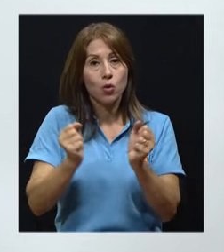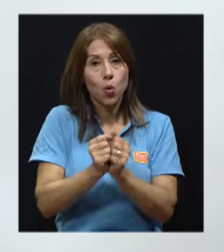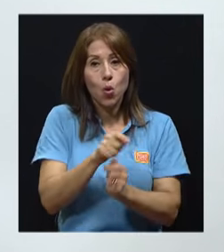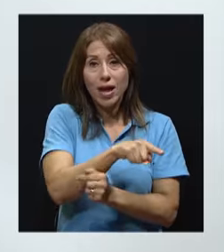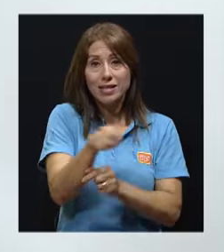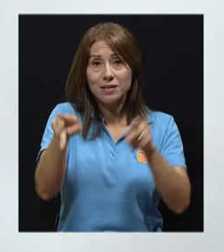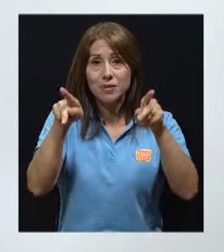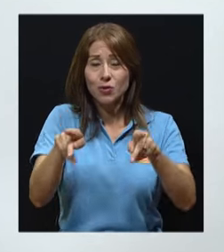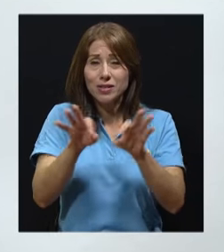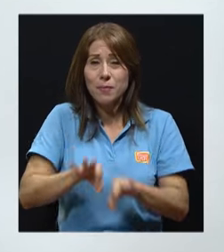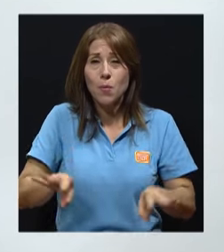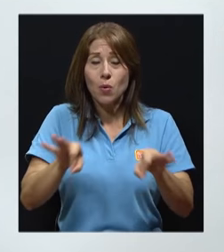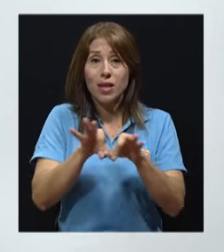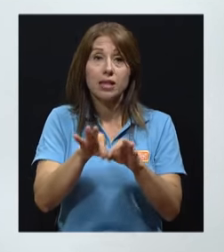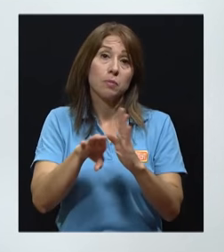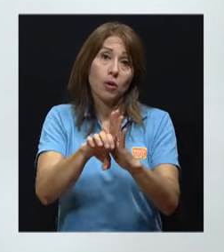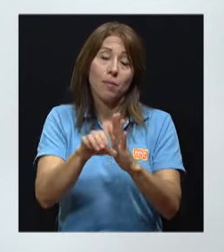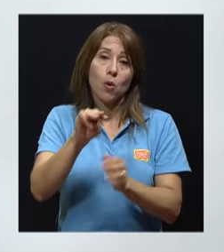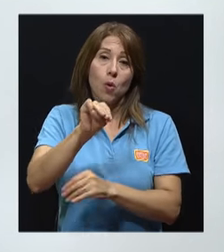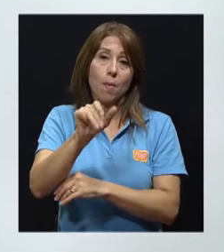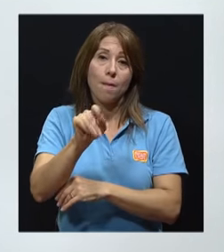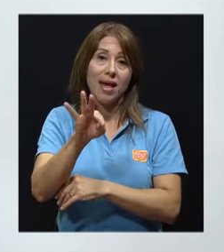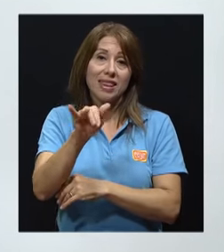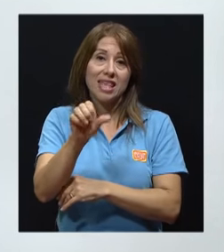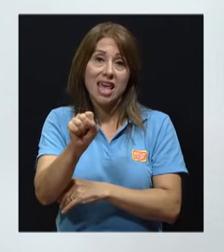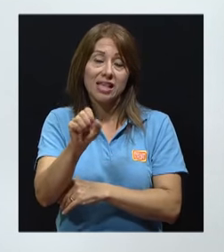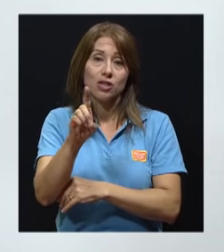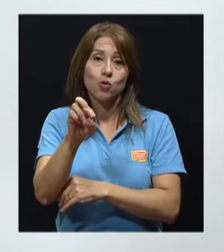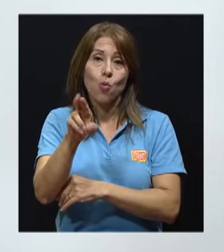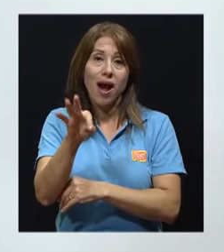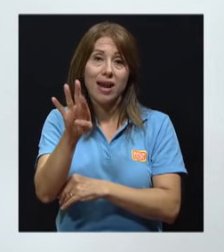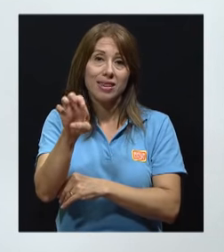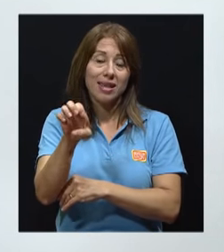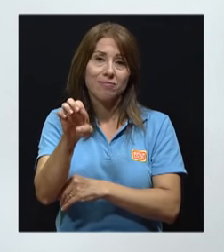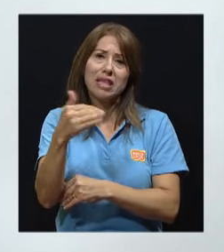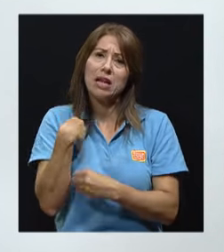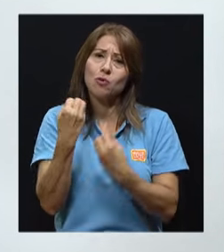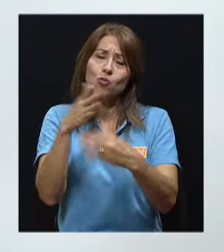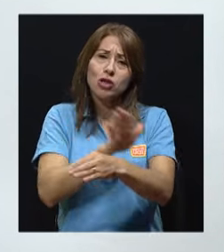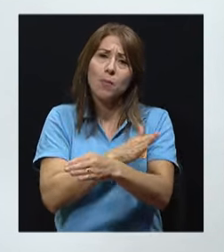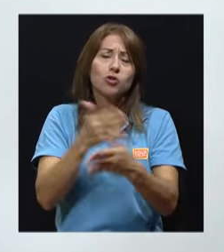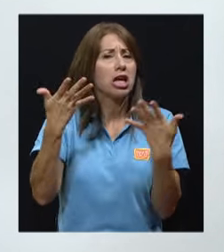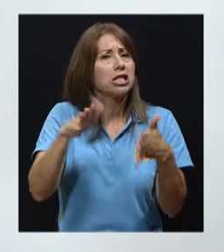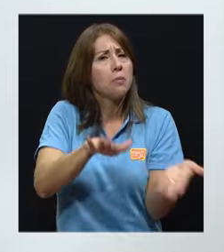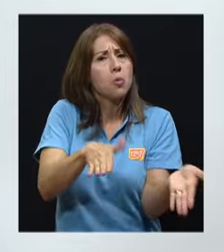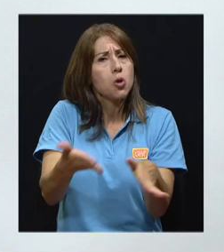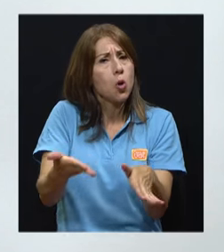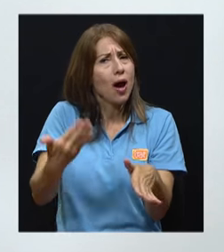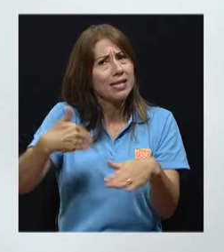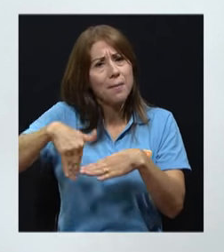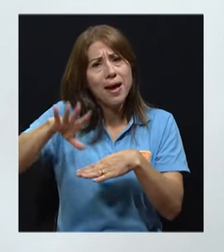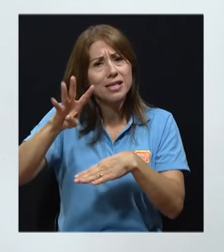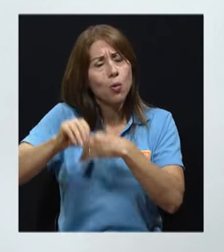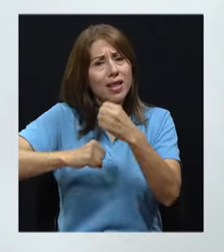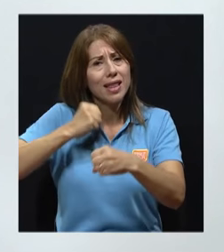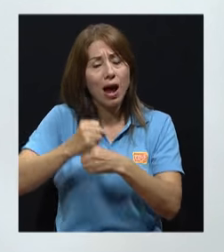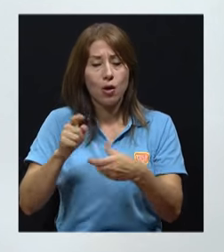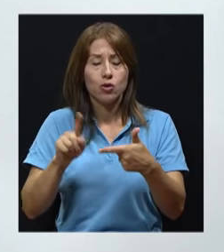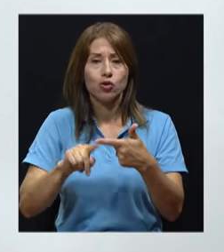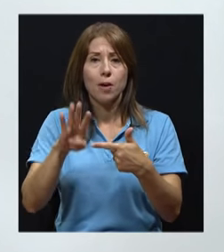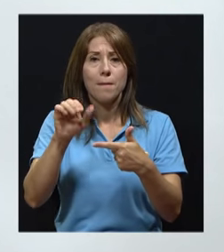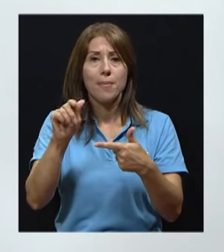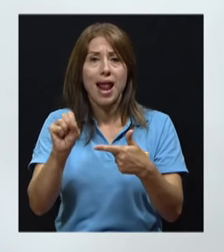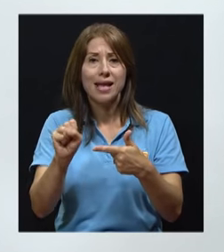músicos verad está Matías Duarte del cual tenemos mucha música fallecido hace más de 40 años Blas